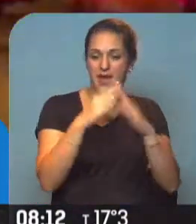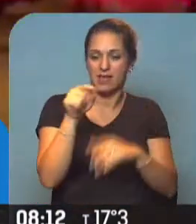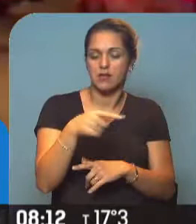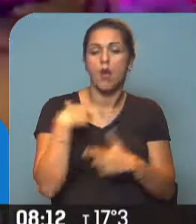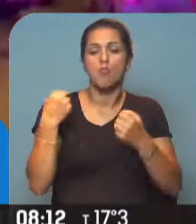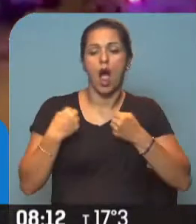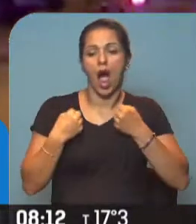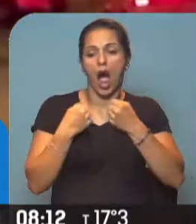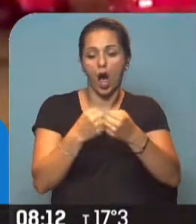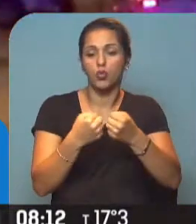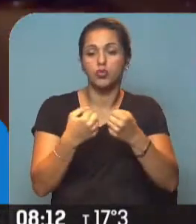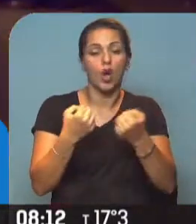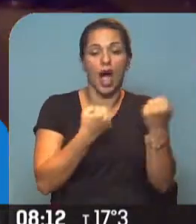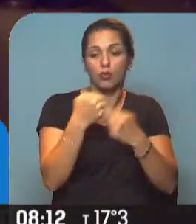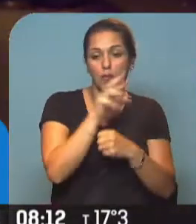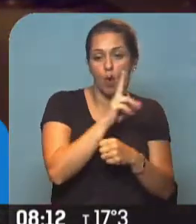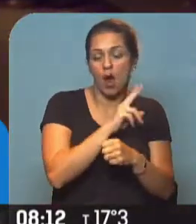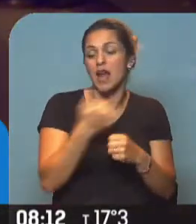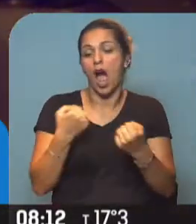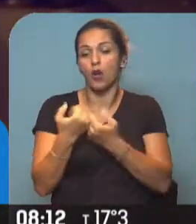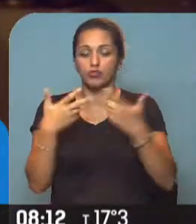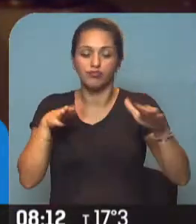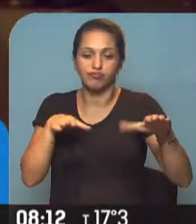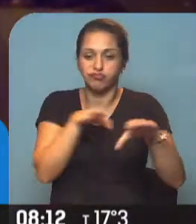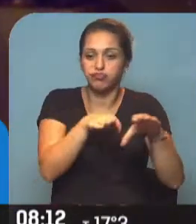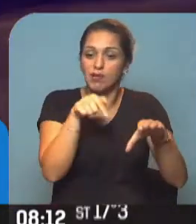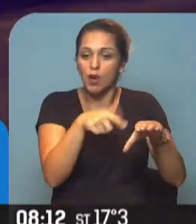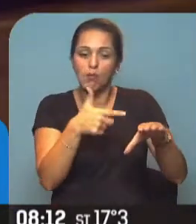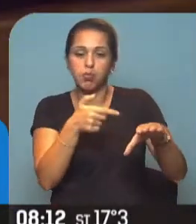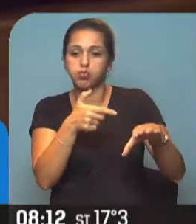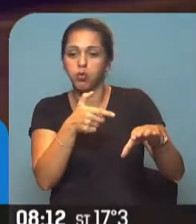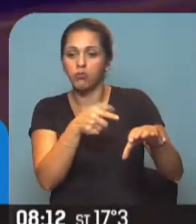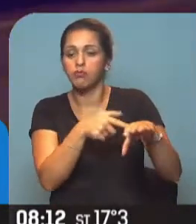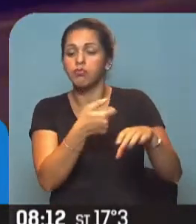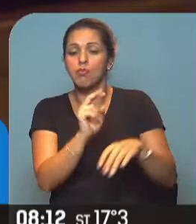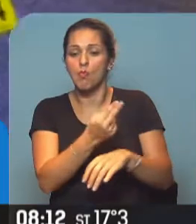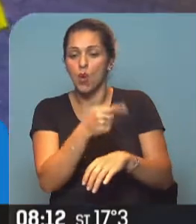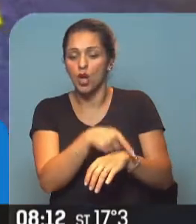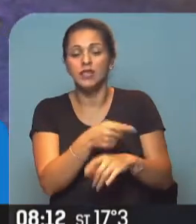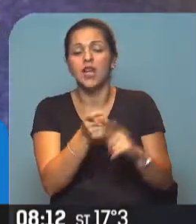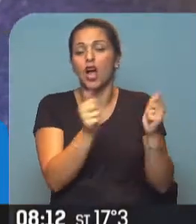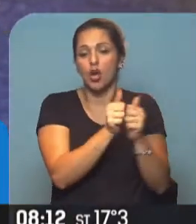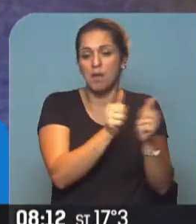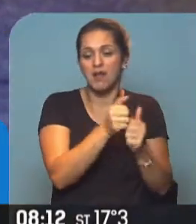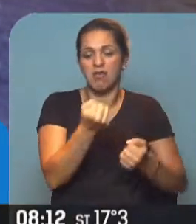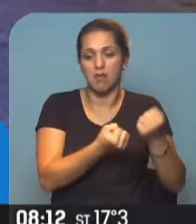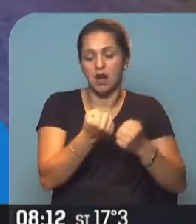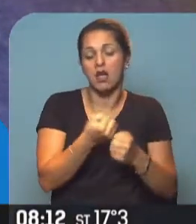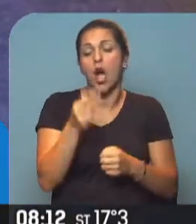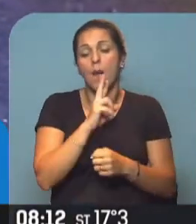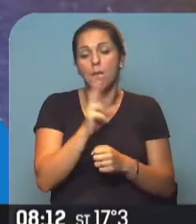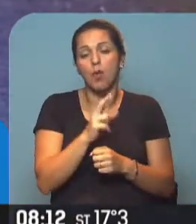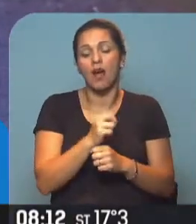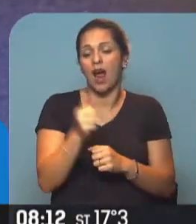se aproximó al suyo y le disparó varios tiros, provocándole la muerte a ella y a su chofer. La asesora que viajaba junto a